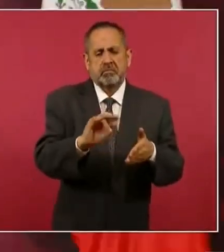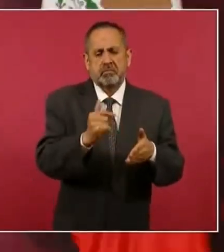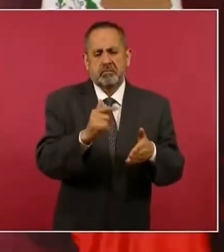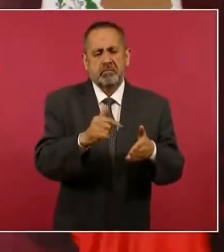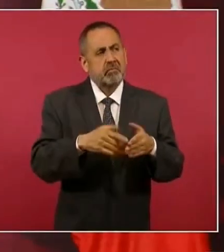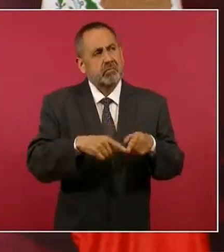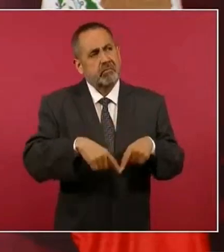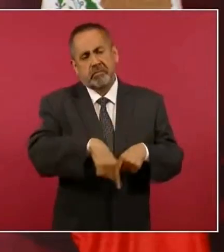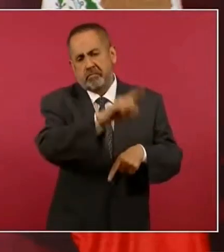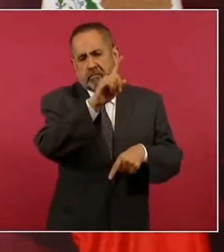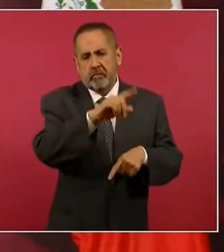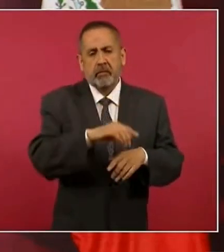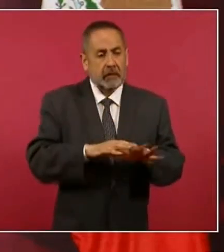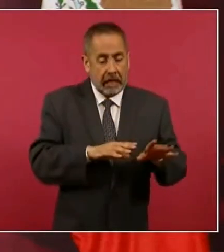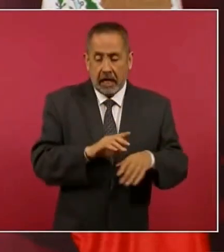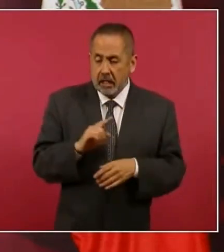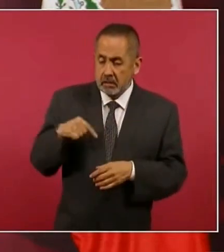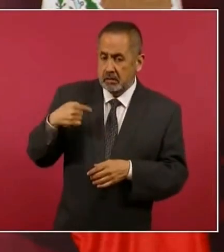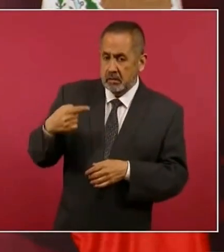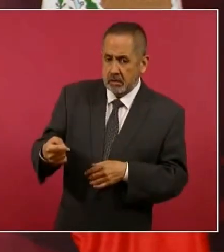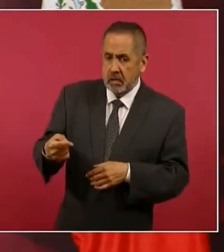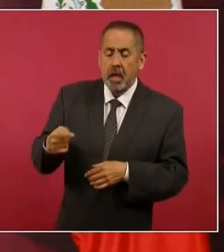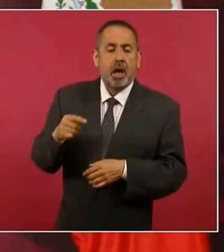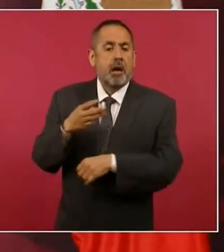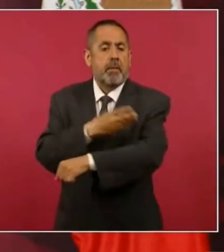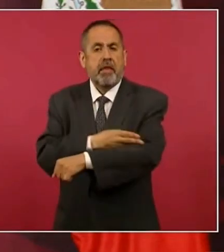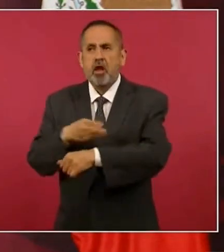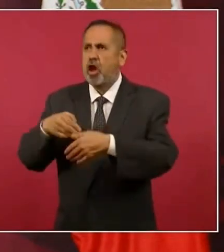y luego entra triunfal Madero.